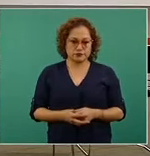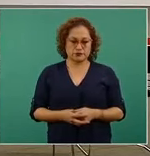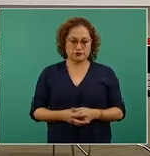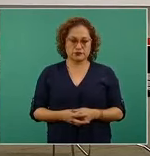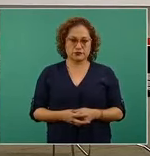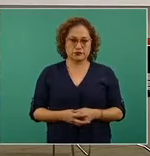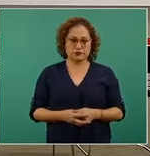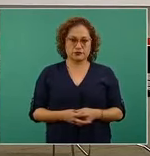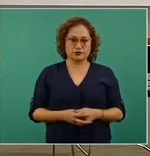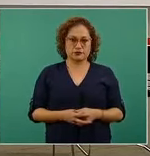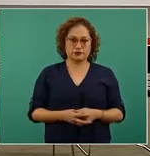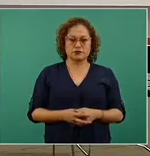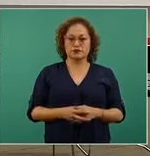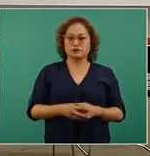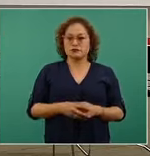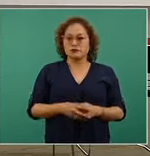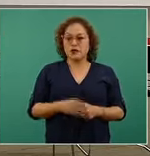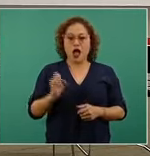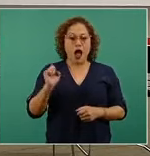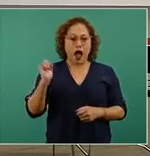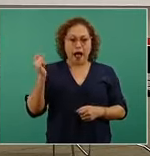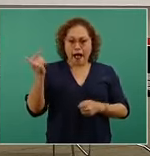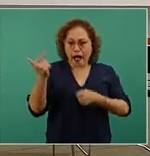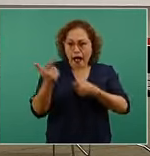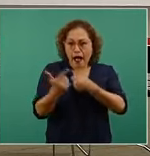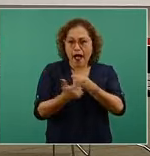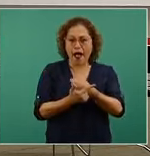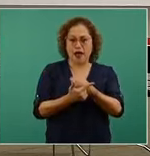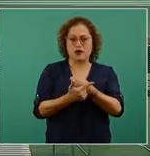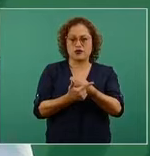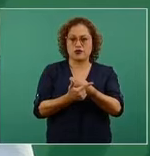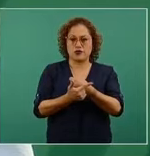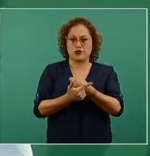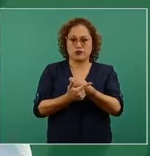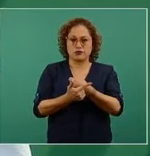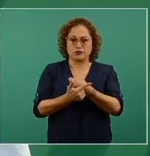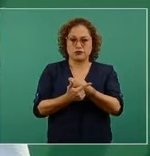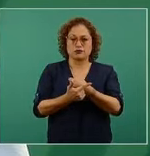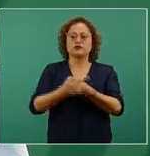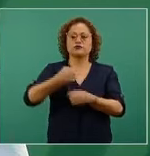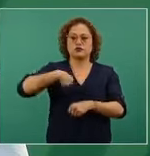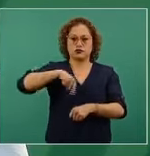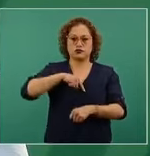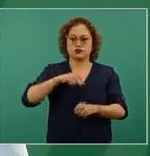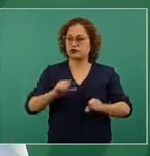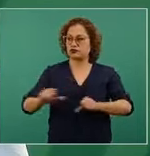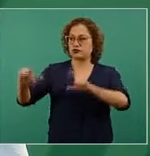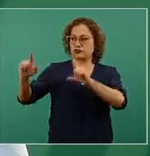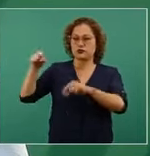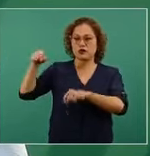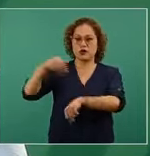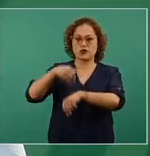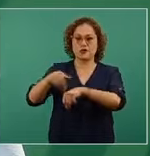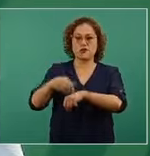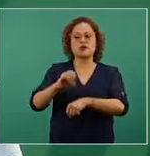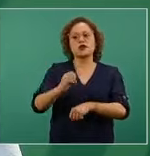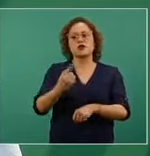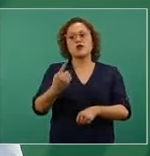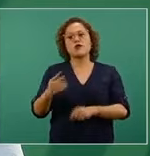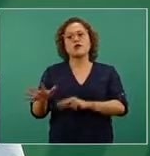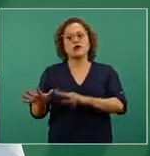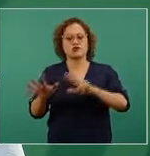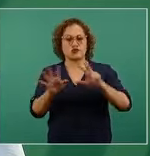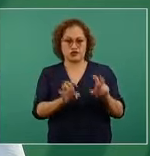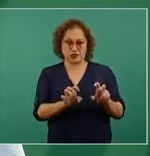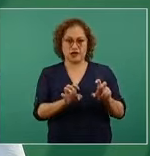para cualquier situación o acto ok hemos brindado aquí algunos números al 01 800 pueden